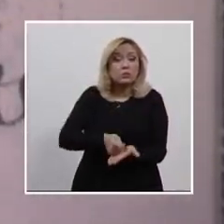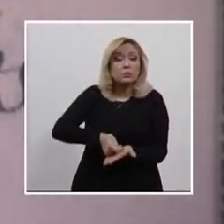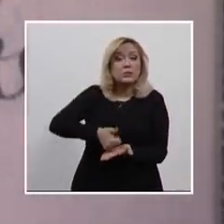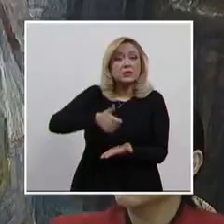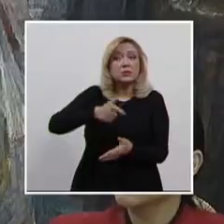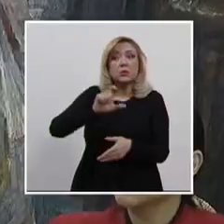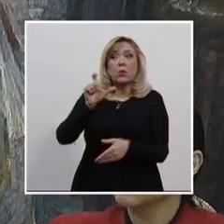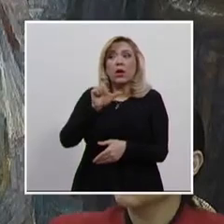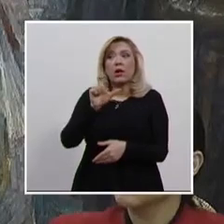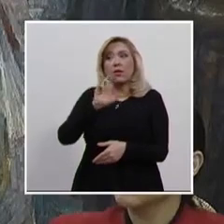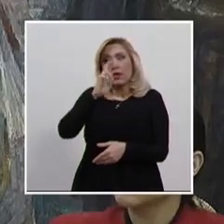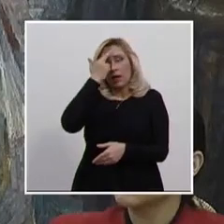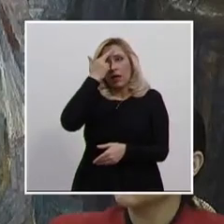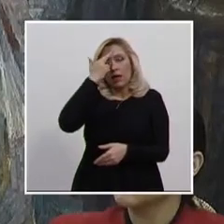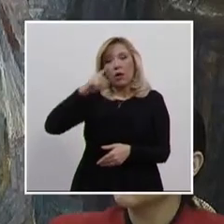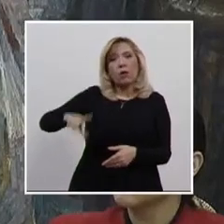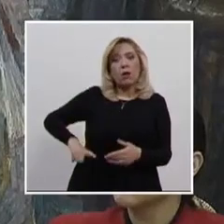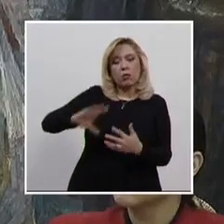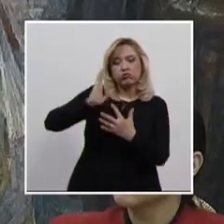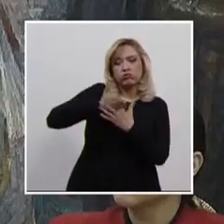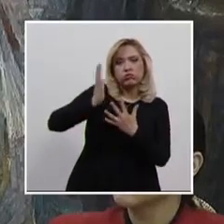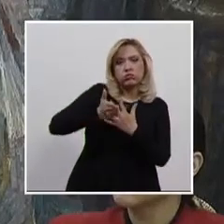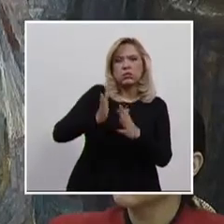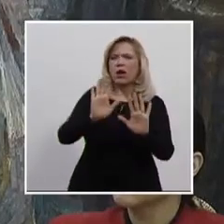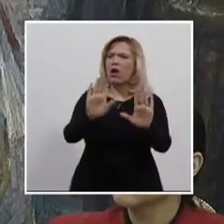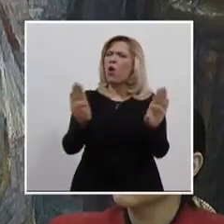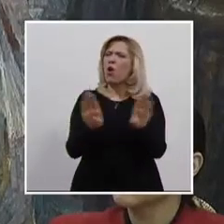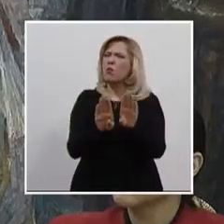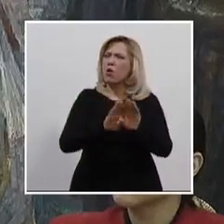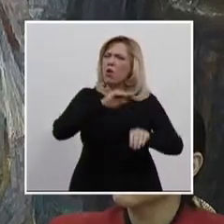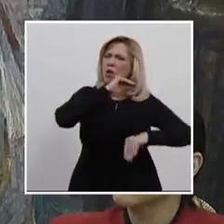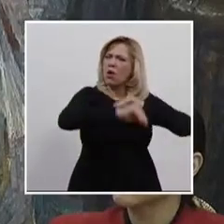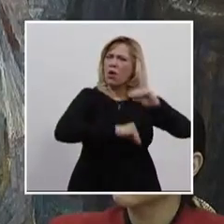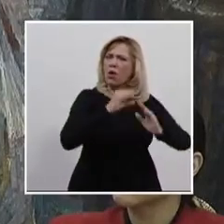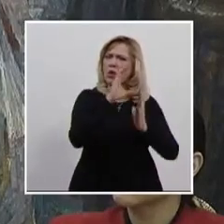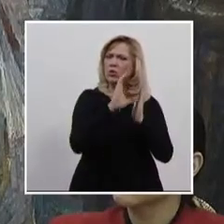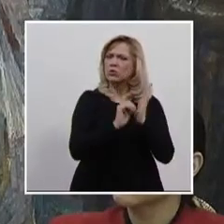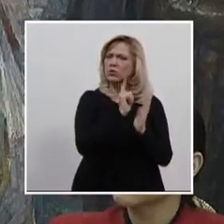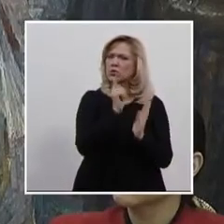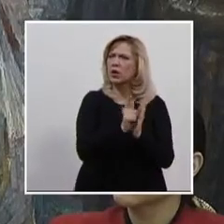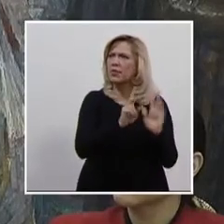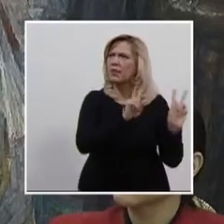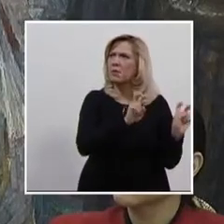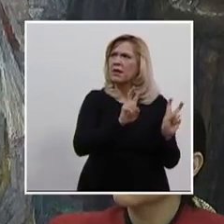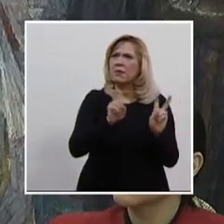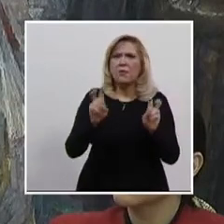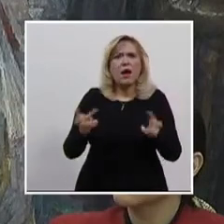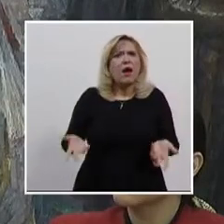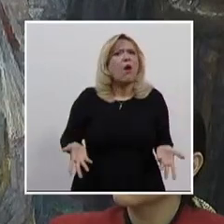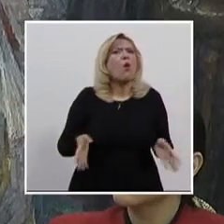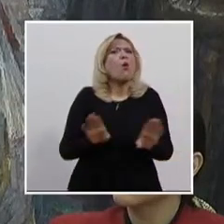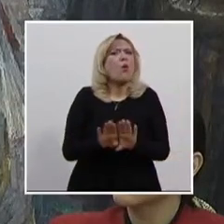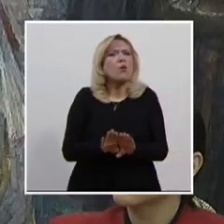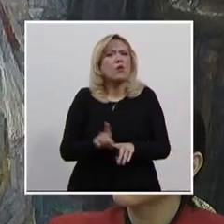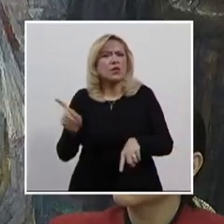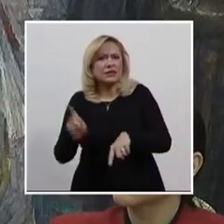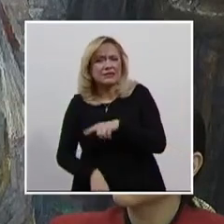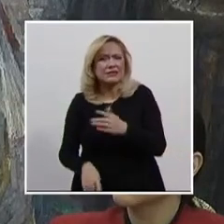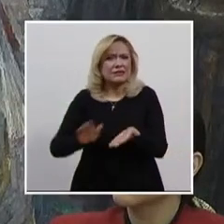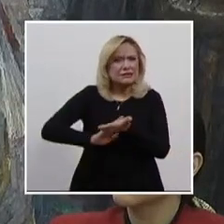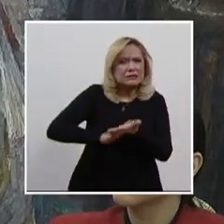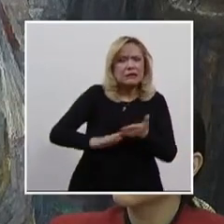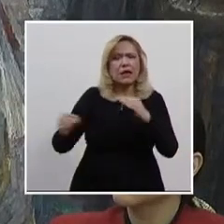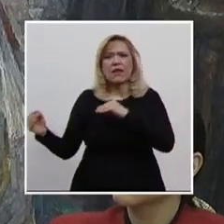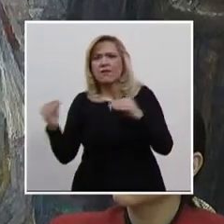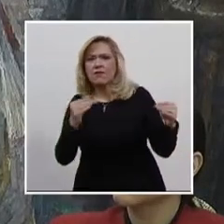poderes. ¿Cómo se perfecciona la constitucionalidad de todos estos temas? ¿Cómo se dirimen? ¿Cómo se debaten? ¿Cómo se